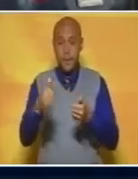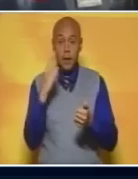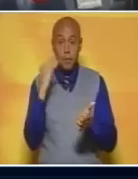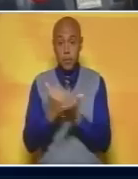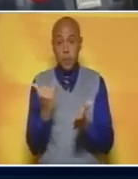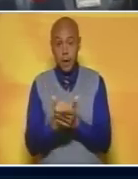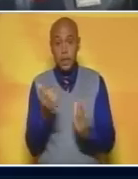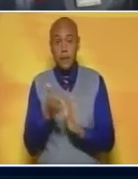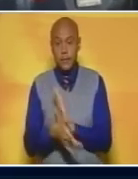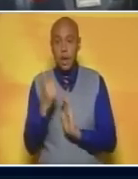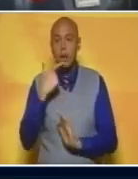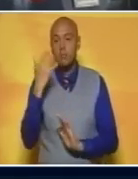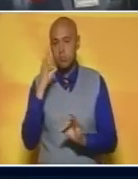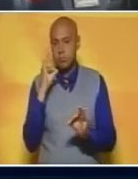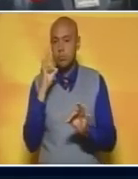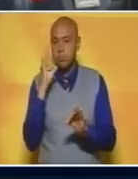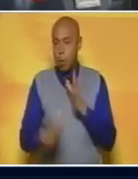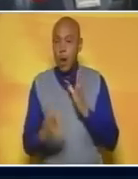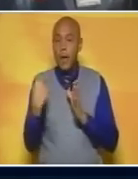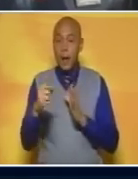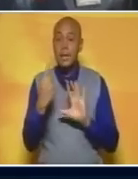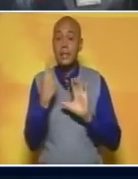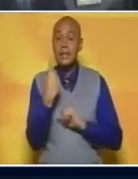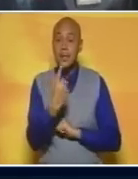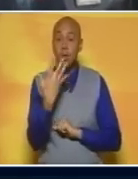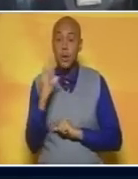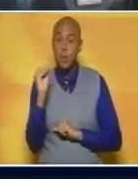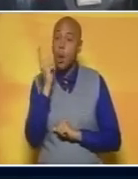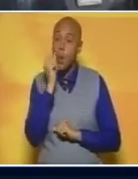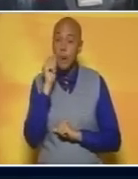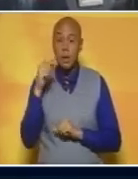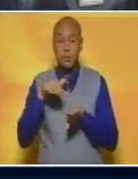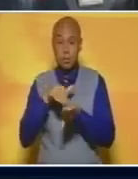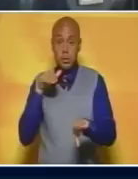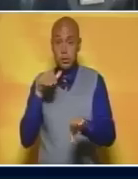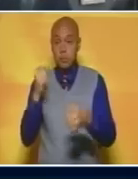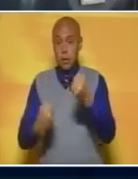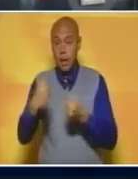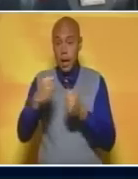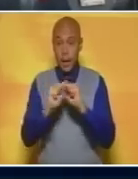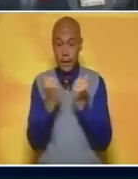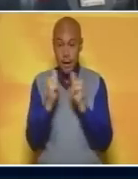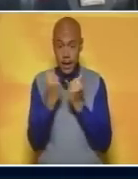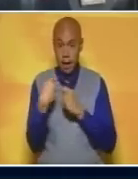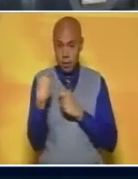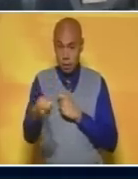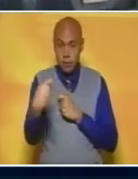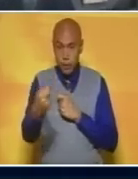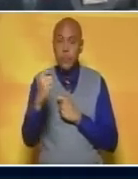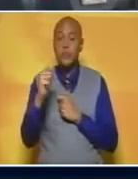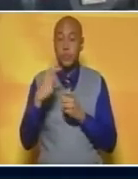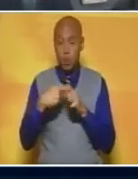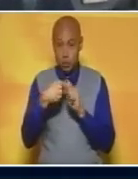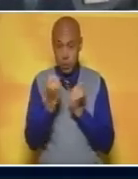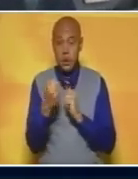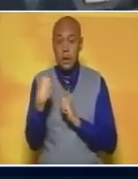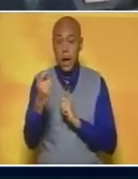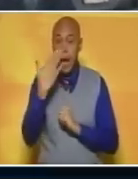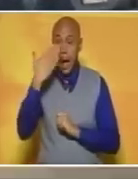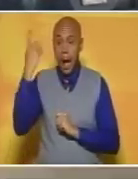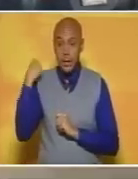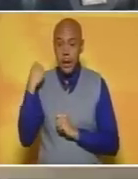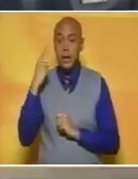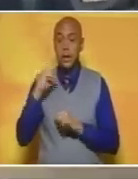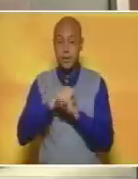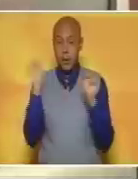cabo y bueno, efectivamente pasaron 150 usuarios con el ticket que debidamente nosotros repartimos el día de ayer